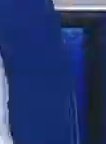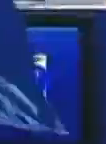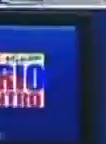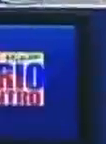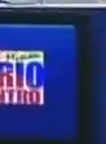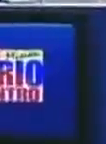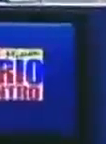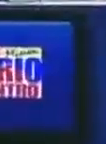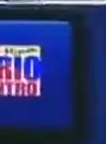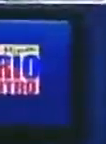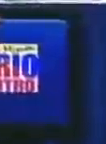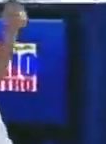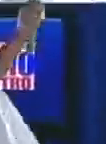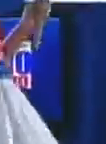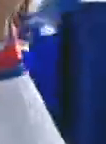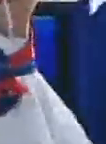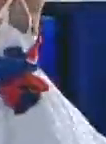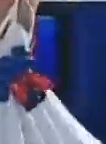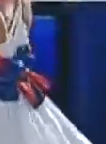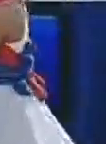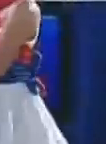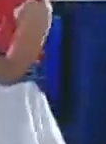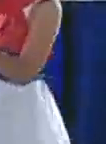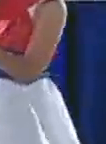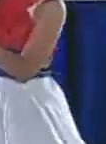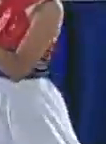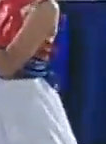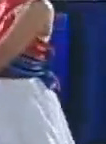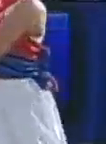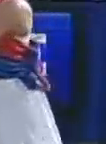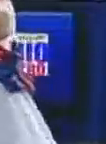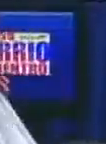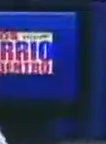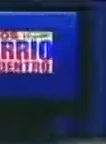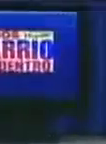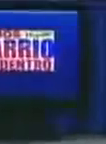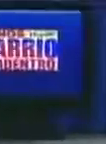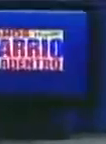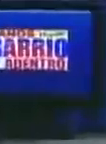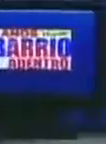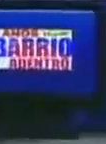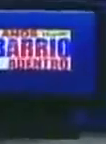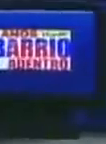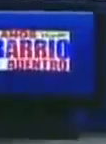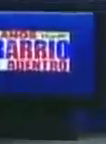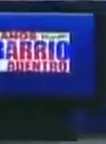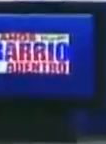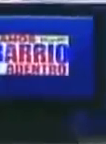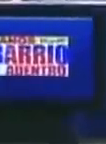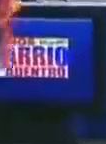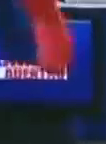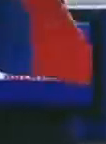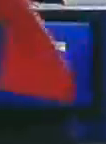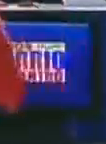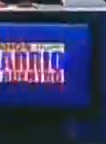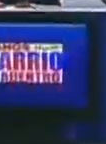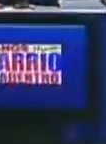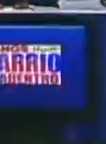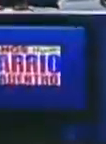los principales logros por parte del Ejecutivo Nacional es que este programa social amplió su